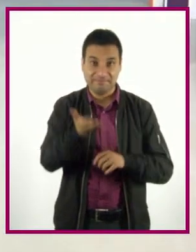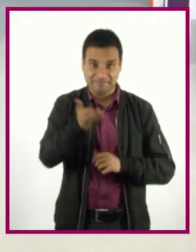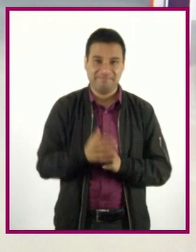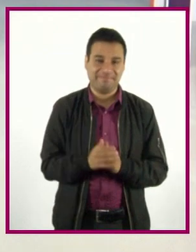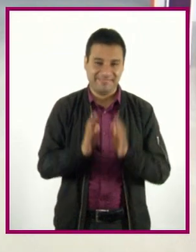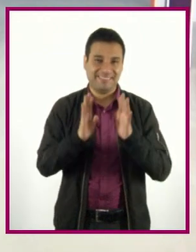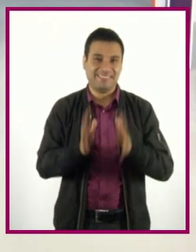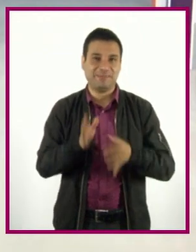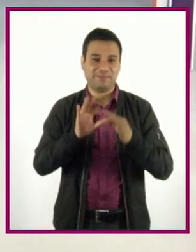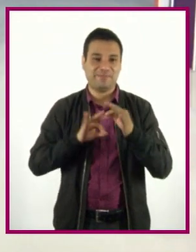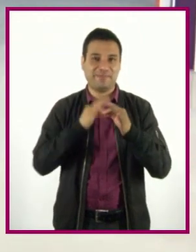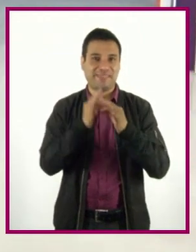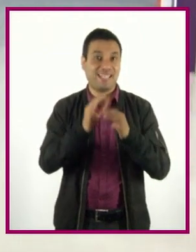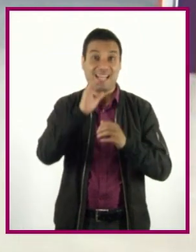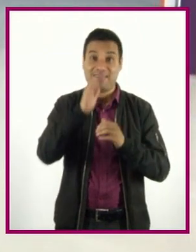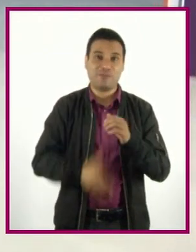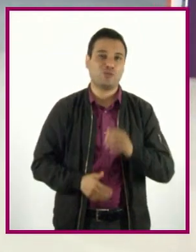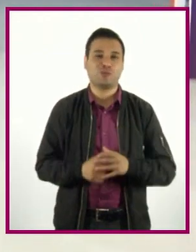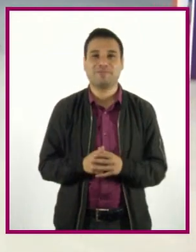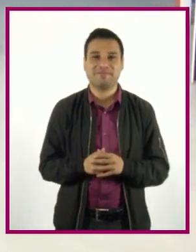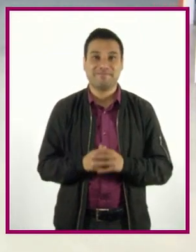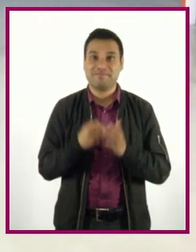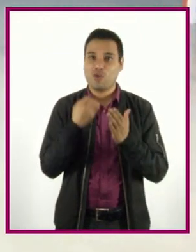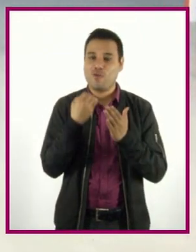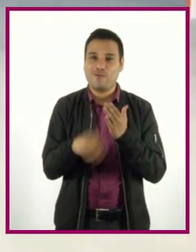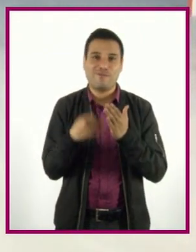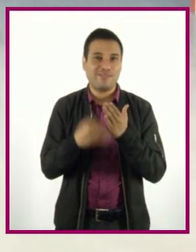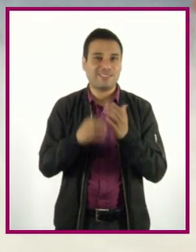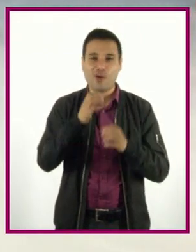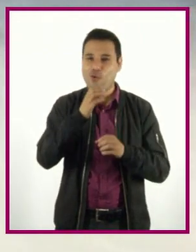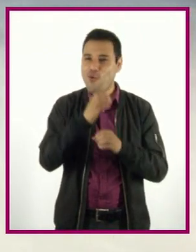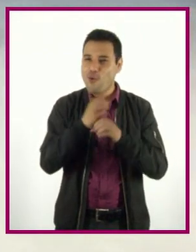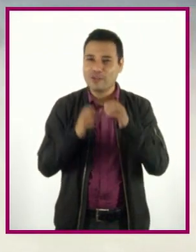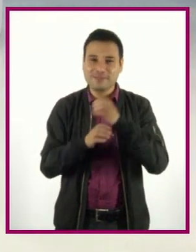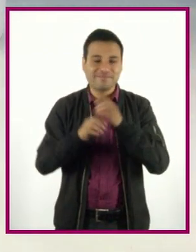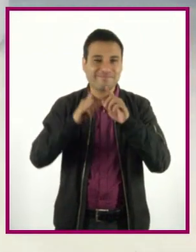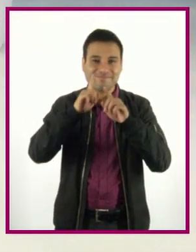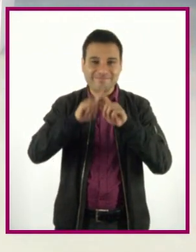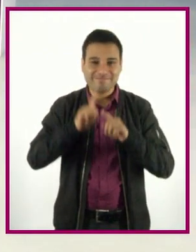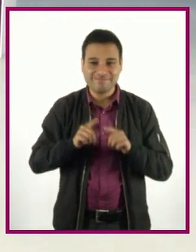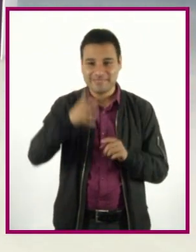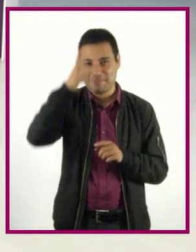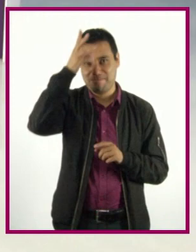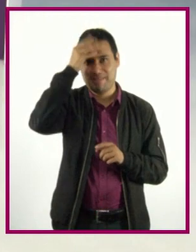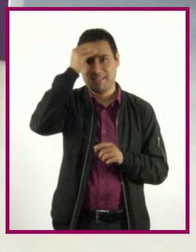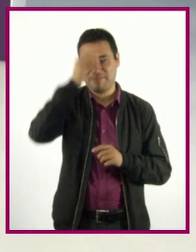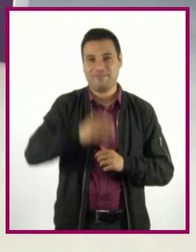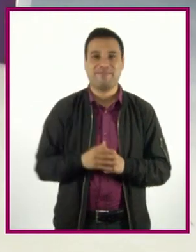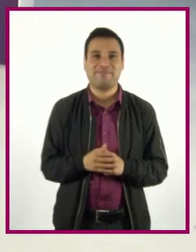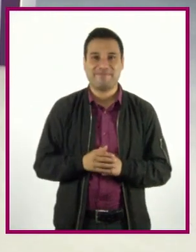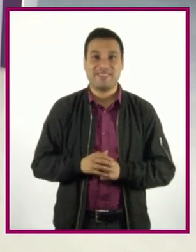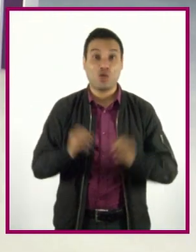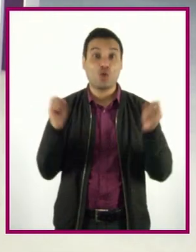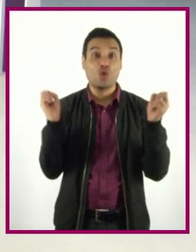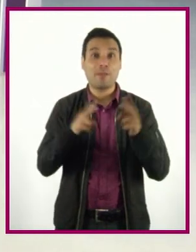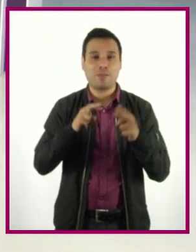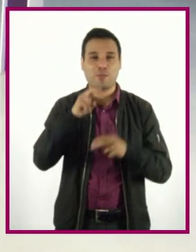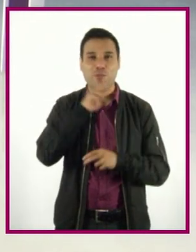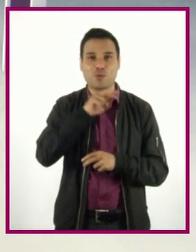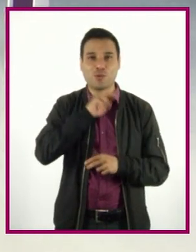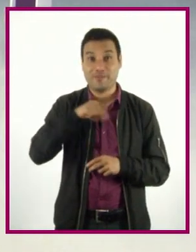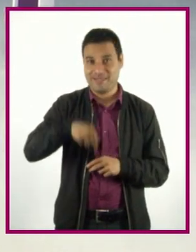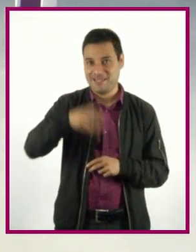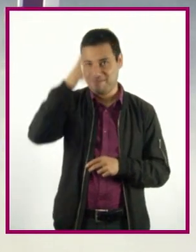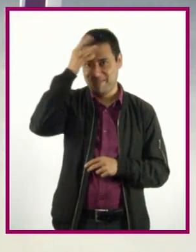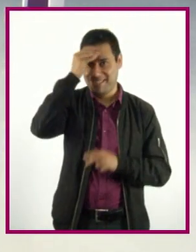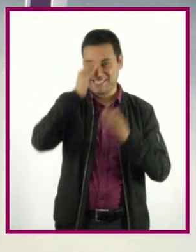¡Listo! ¡Terminamos! Pero aún nos queda mucho por explorar y descubrir. Así que nos vemos pronto